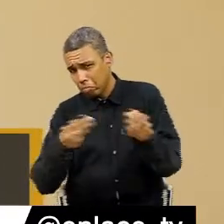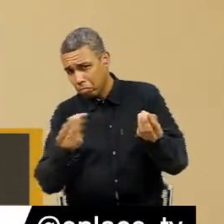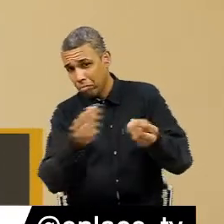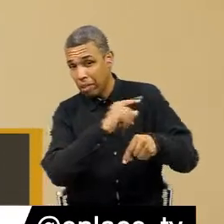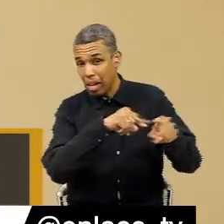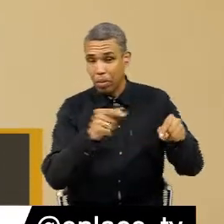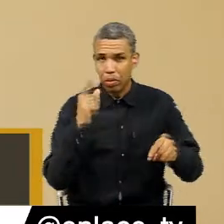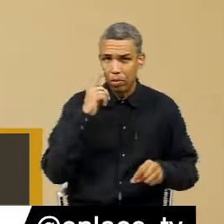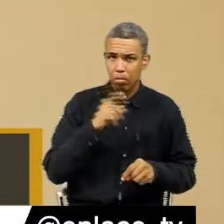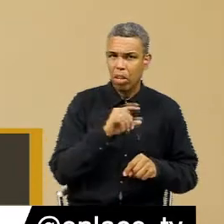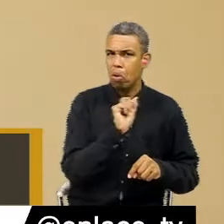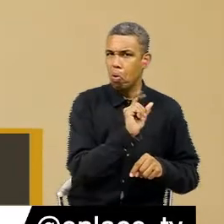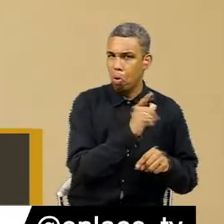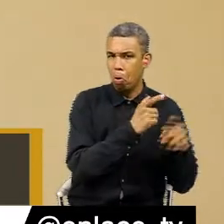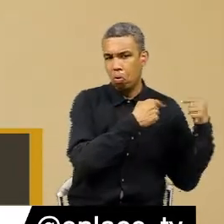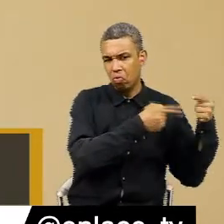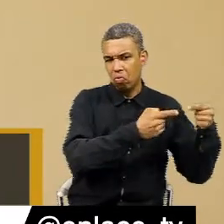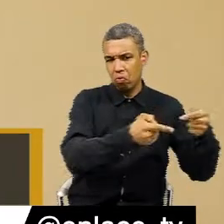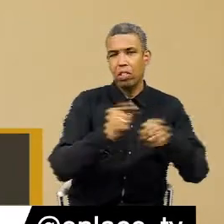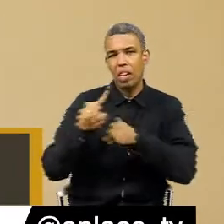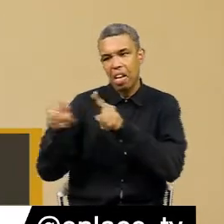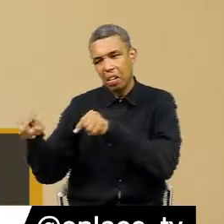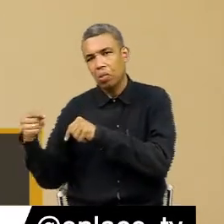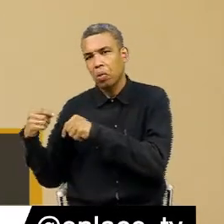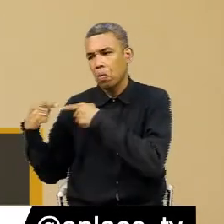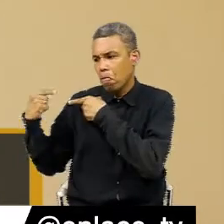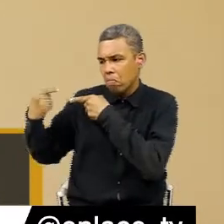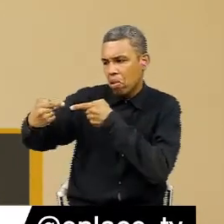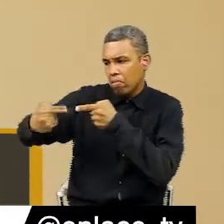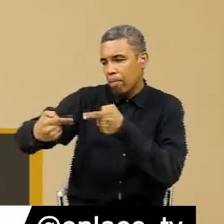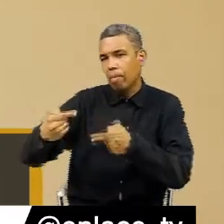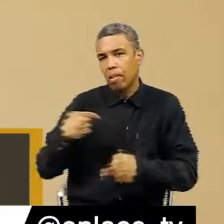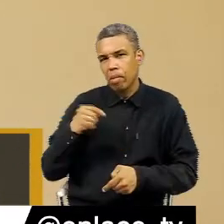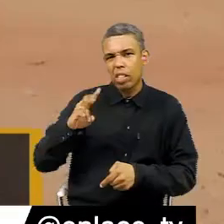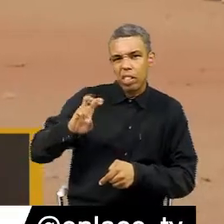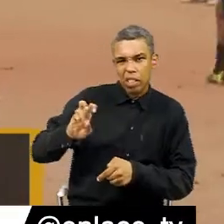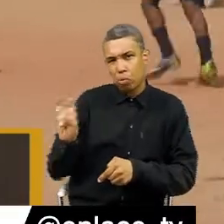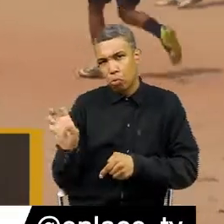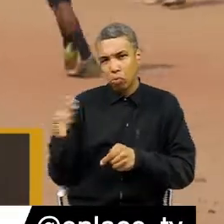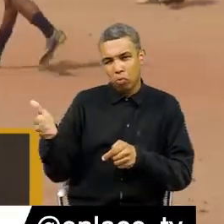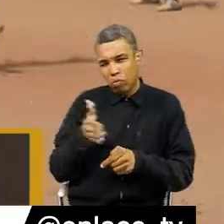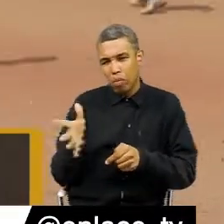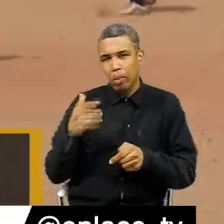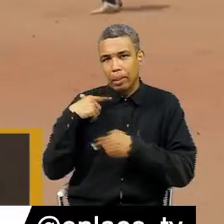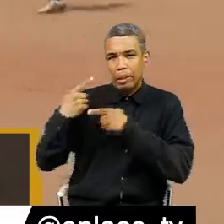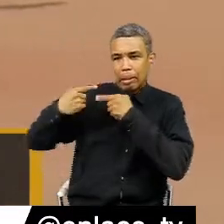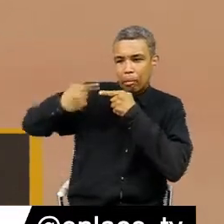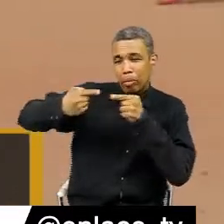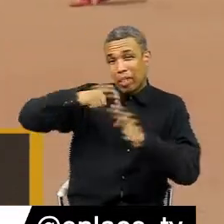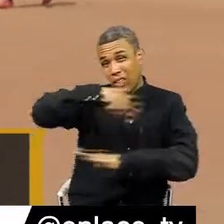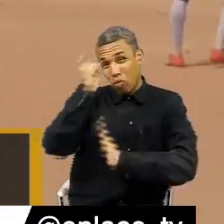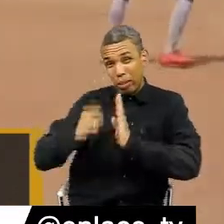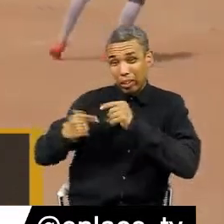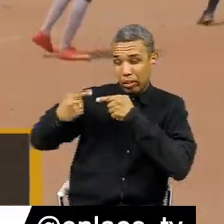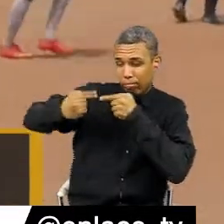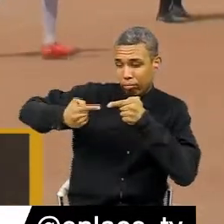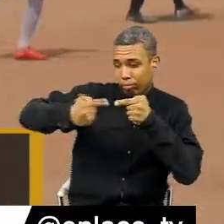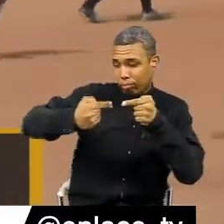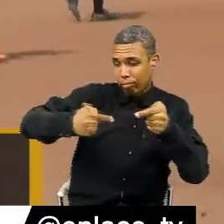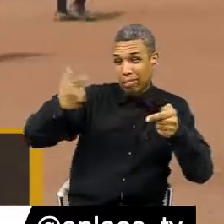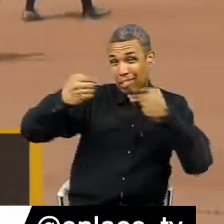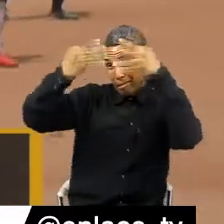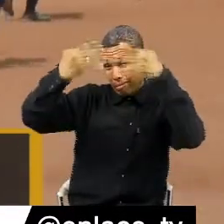los demás equipos están en 7, 8. Entonces, estamos prácticamente en la décima fecha del torneo. A esas alturas de la competencia se